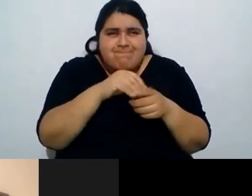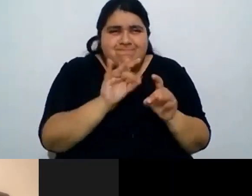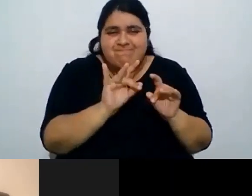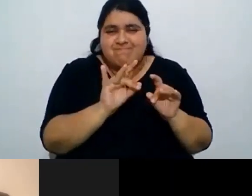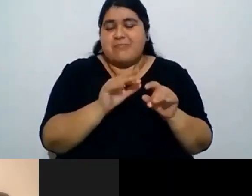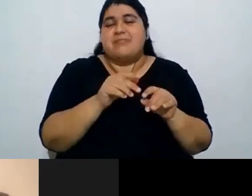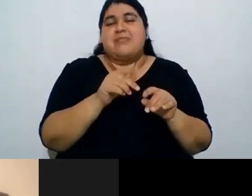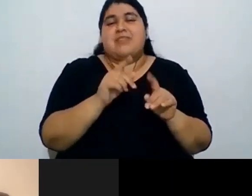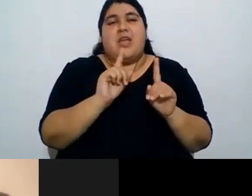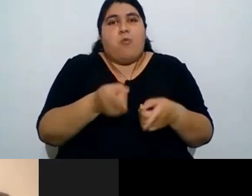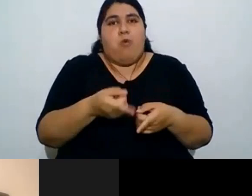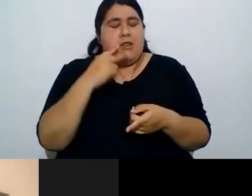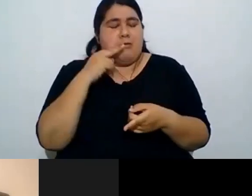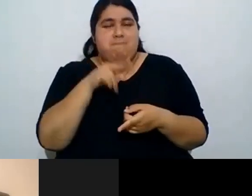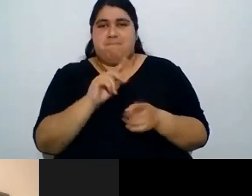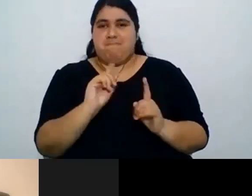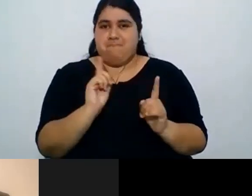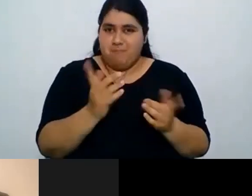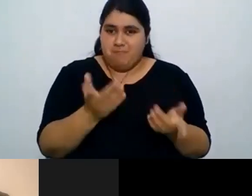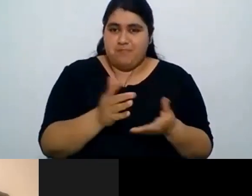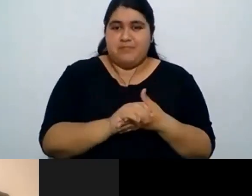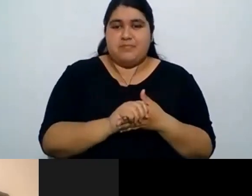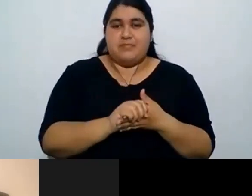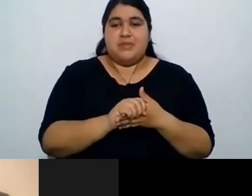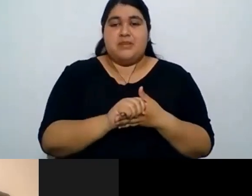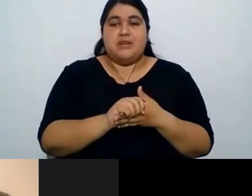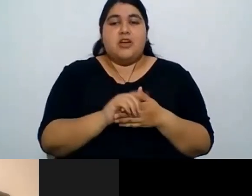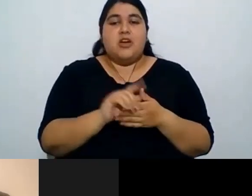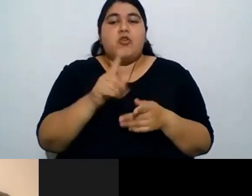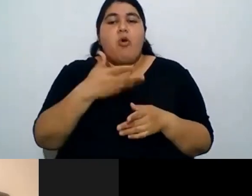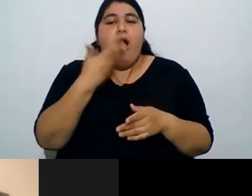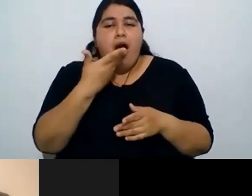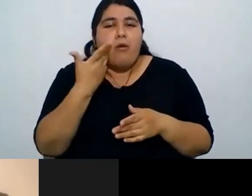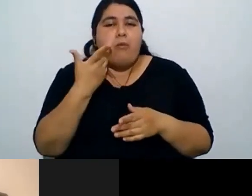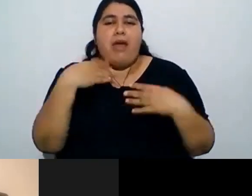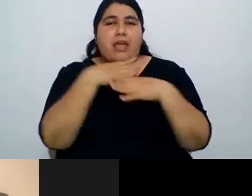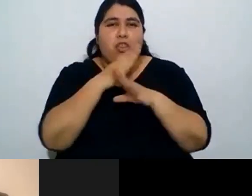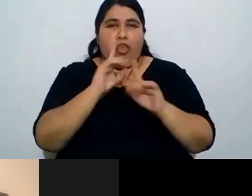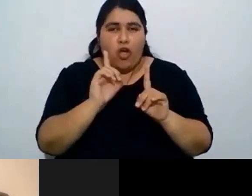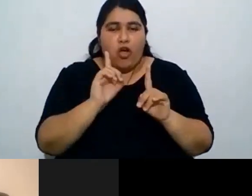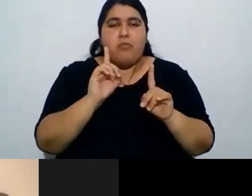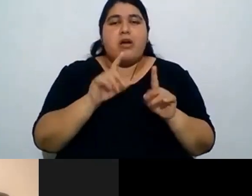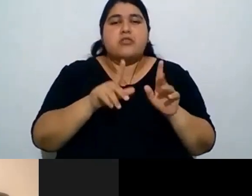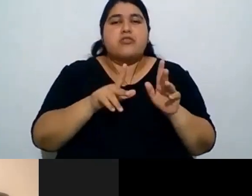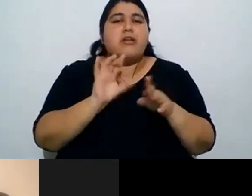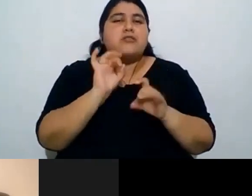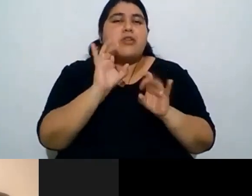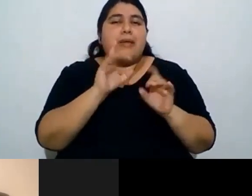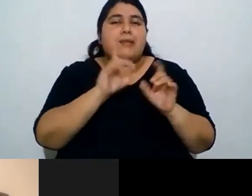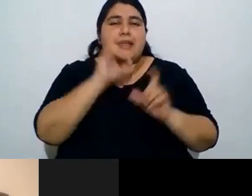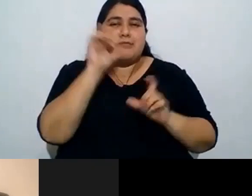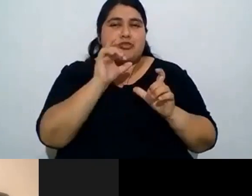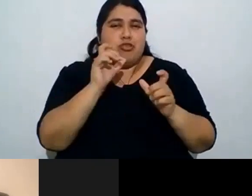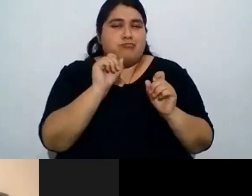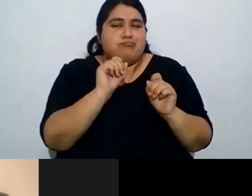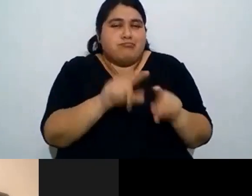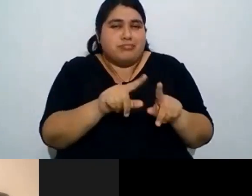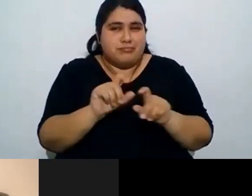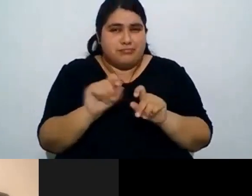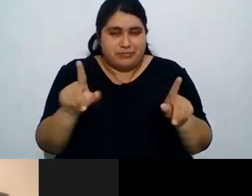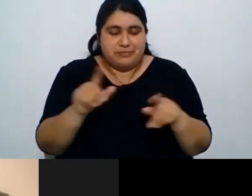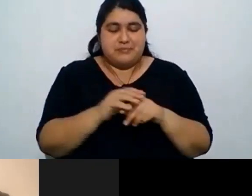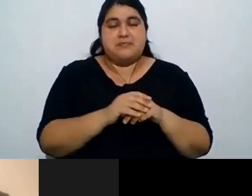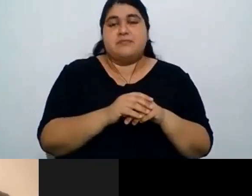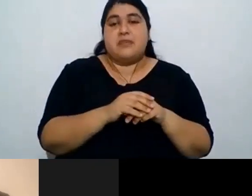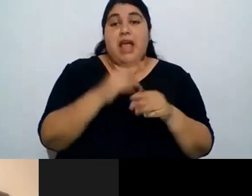aunque sean. Que no hablan idiomas, sino dialectos. Que no hacen